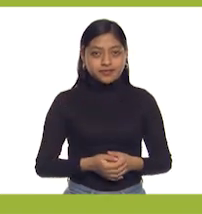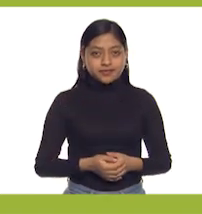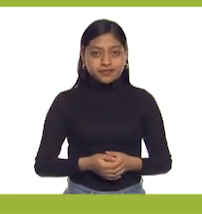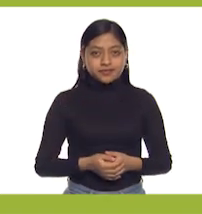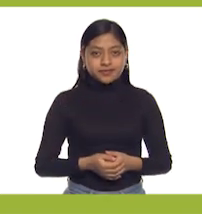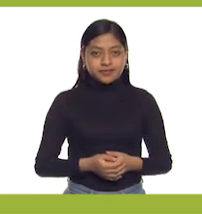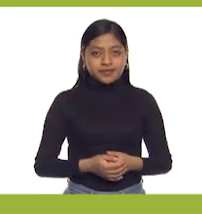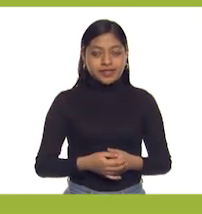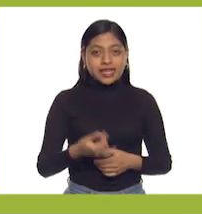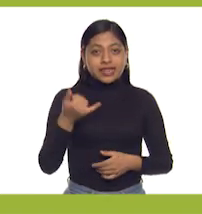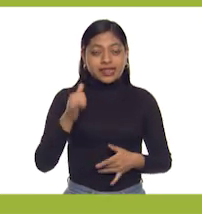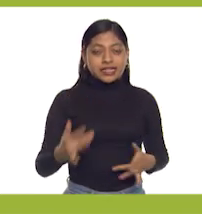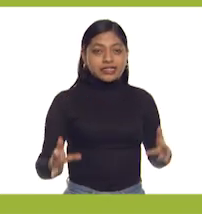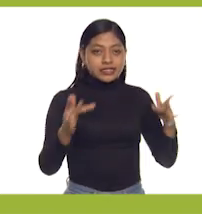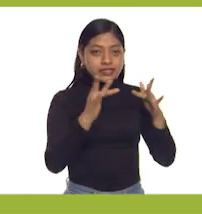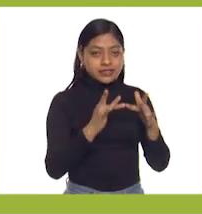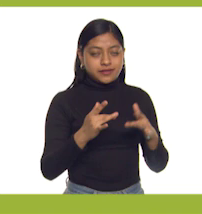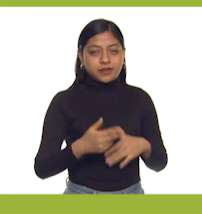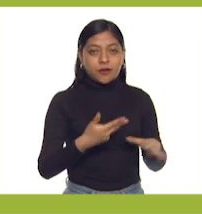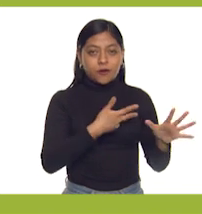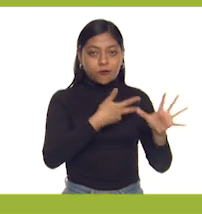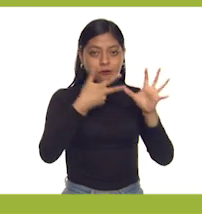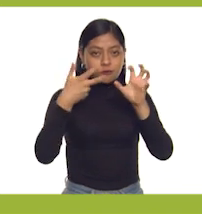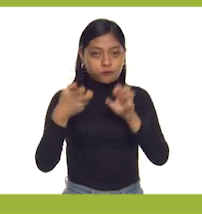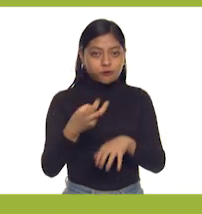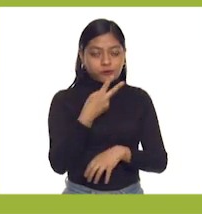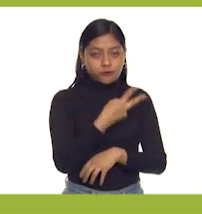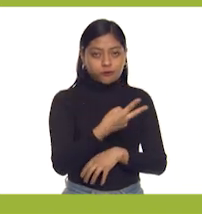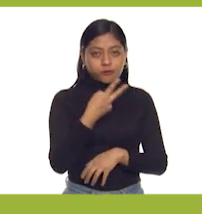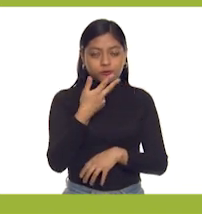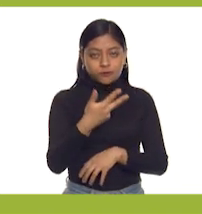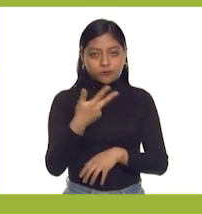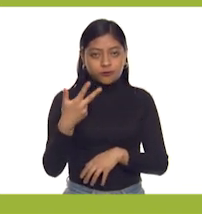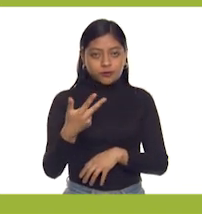@sep.mx. Teléfonos Educatel